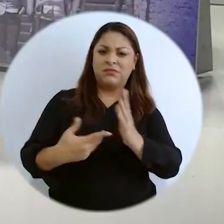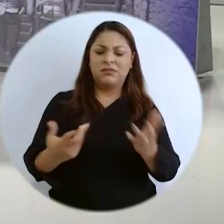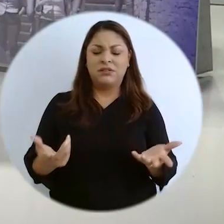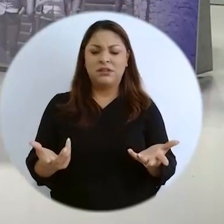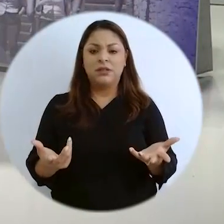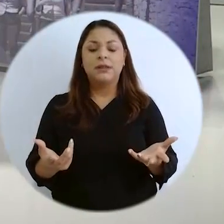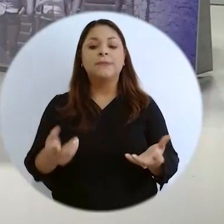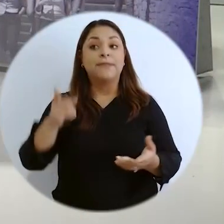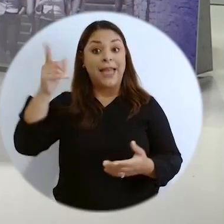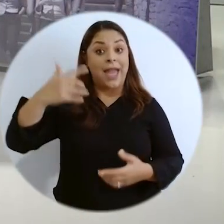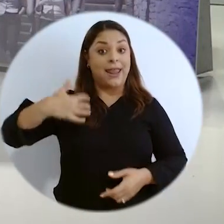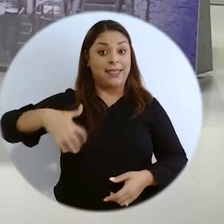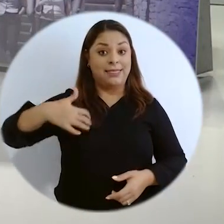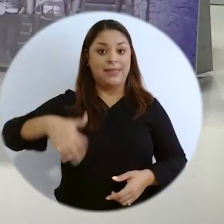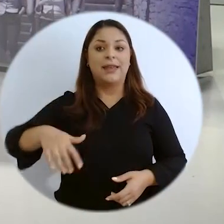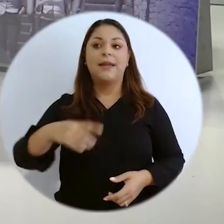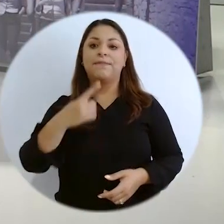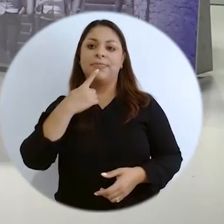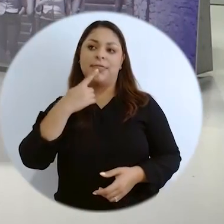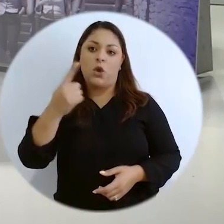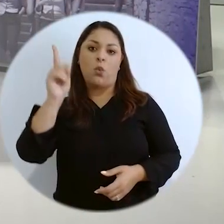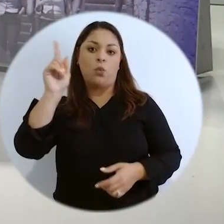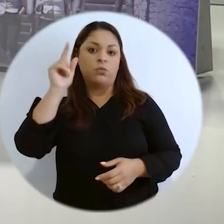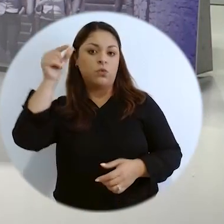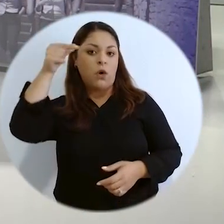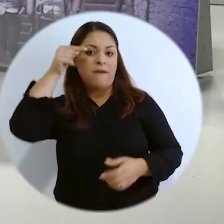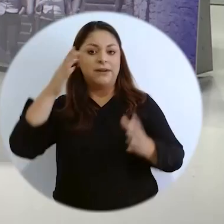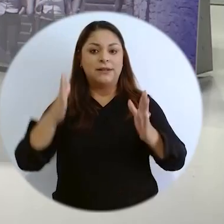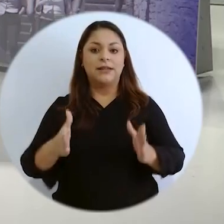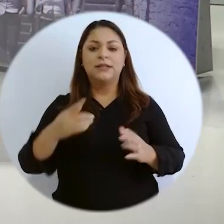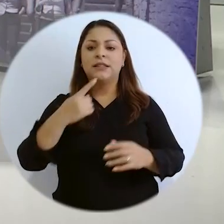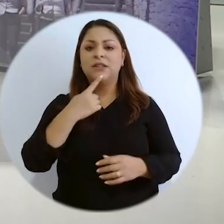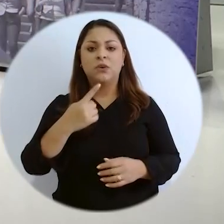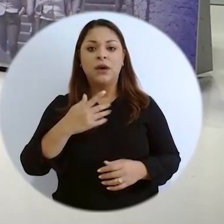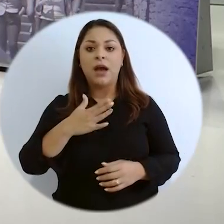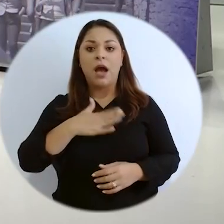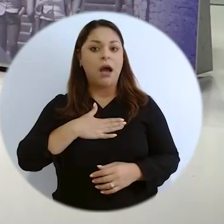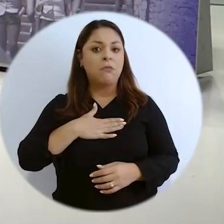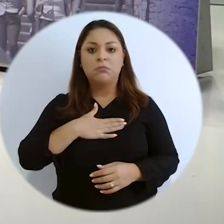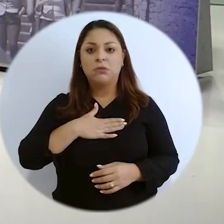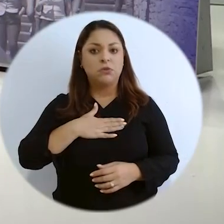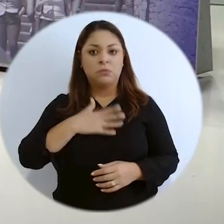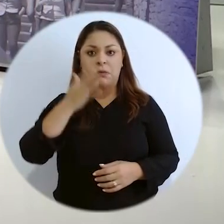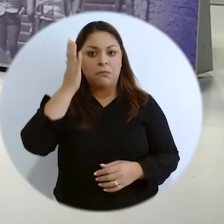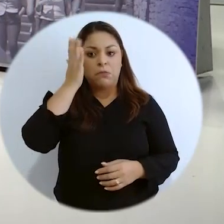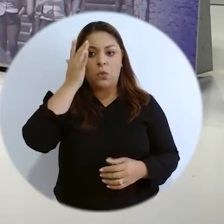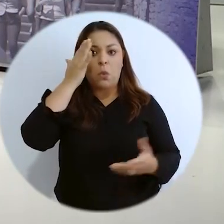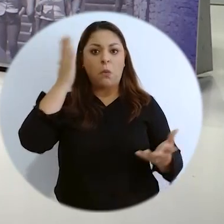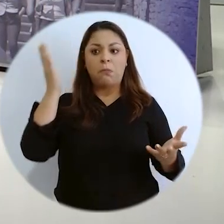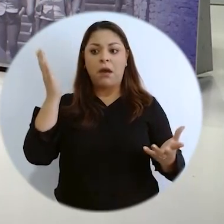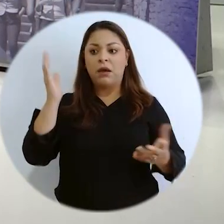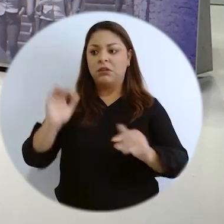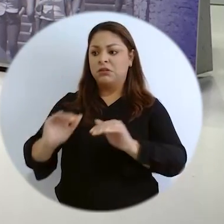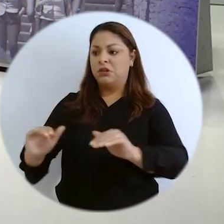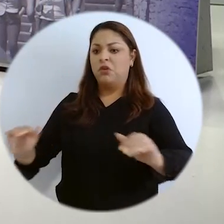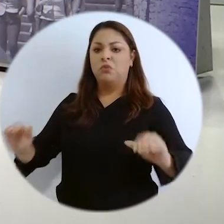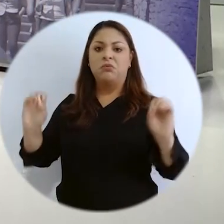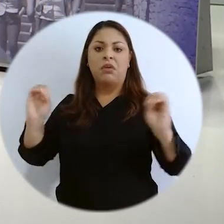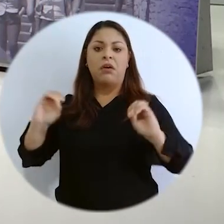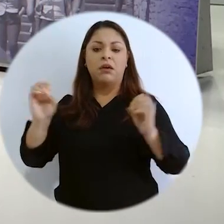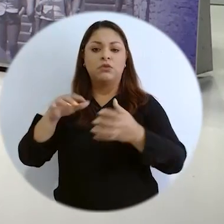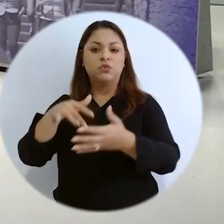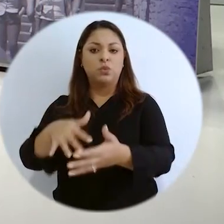político en Argentina hace un día dijo que a él no le preocupaba que los niños y las niñas no